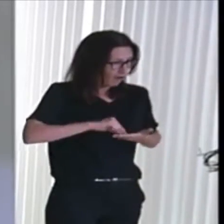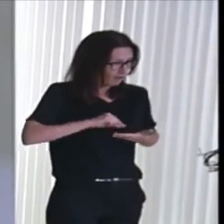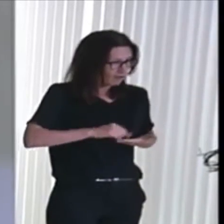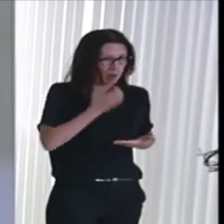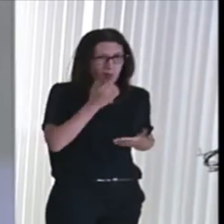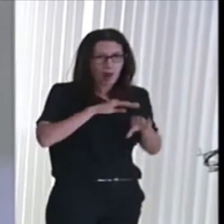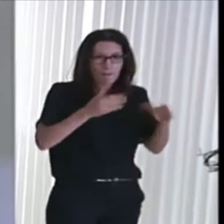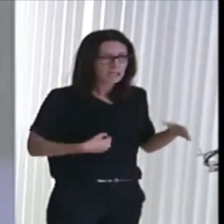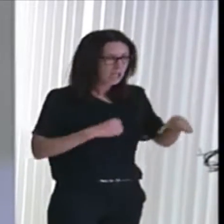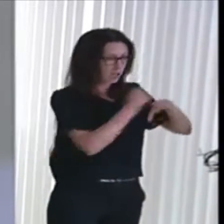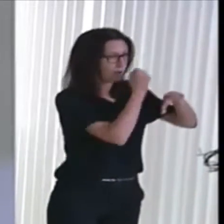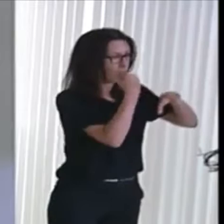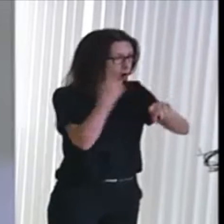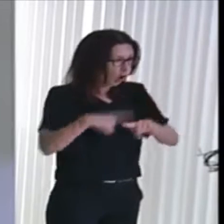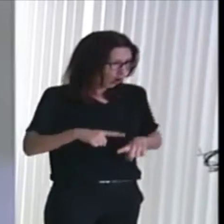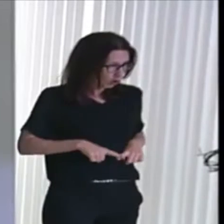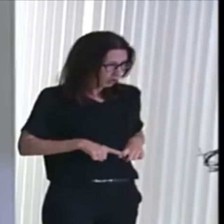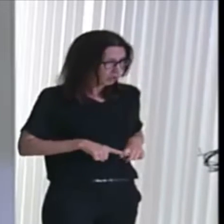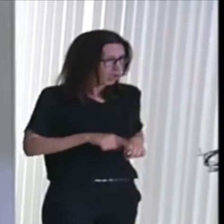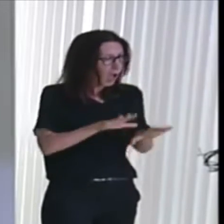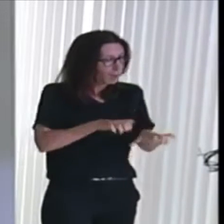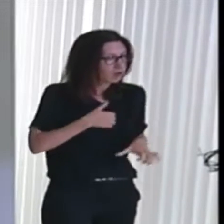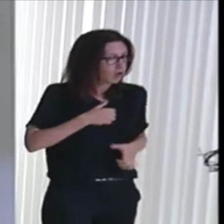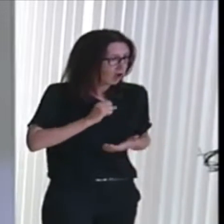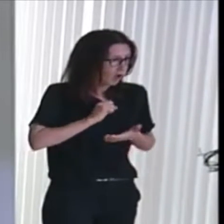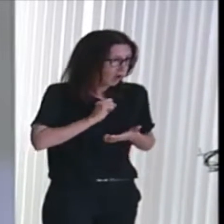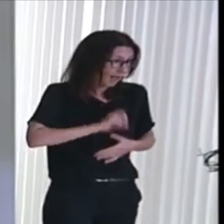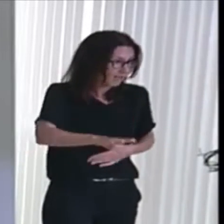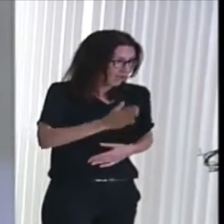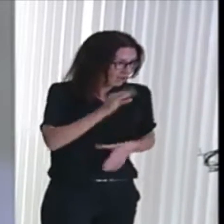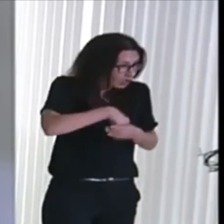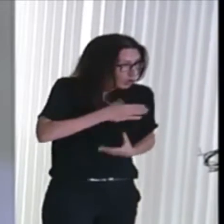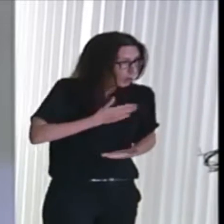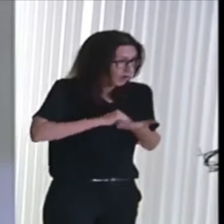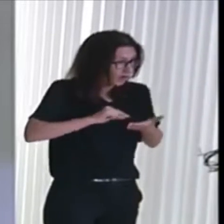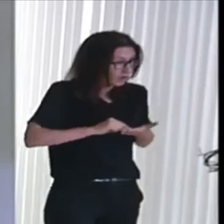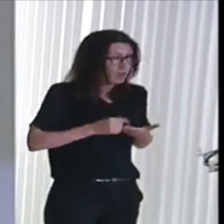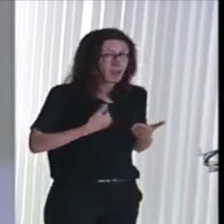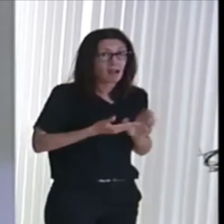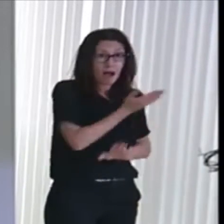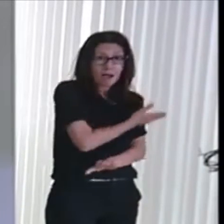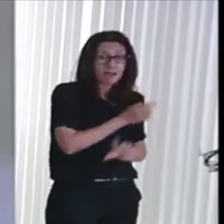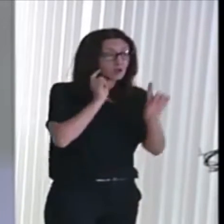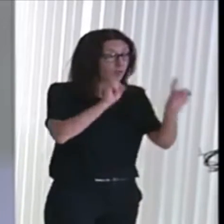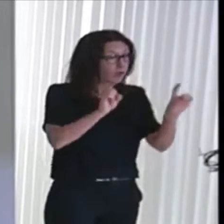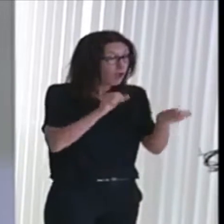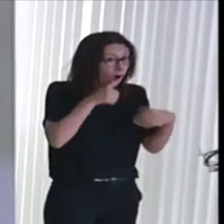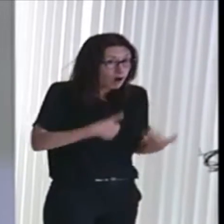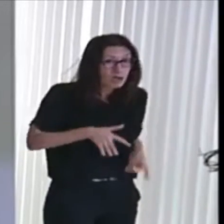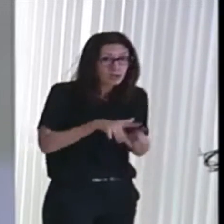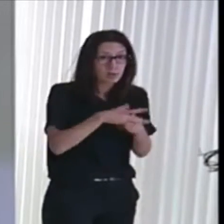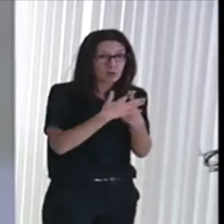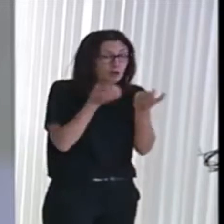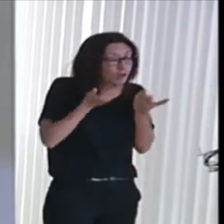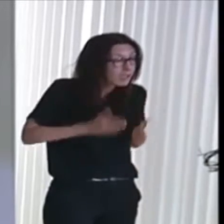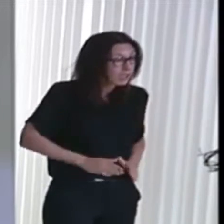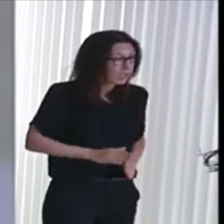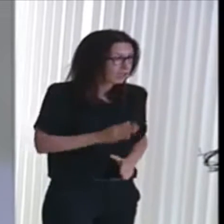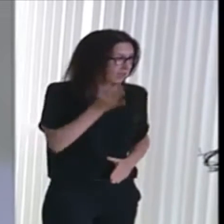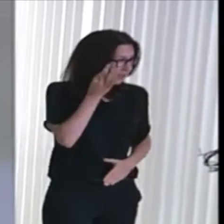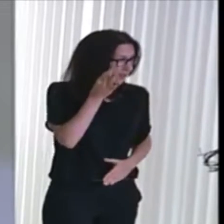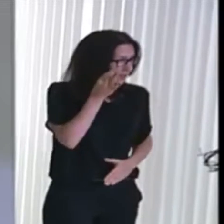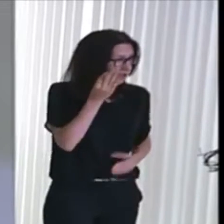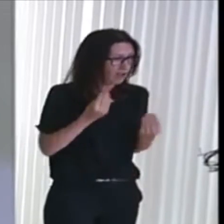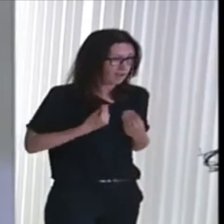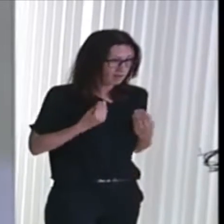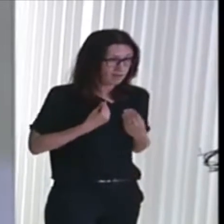una mesa, con otra y demás. Entonces, la educación que hablábamos antes, lo que las niñas viven, lo que los hijos viven durante